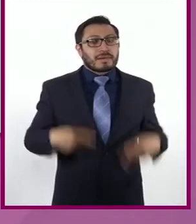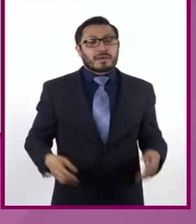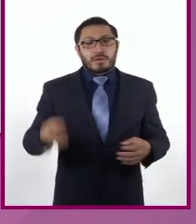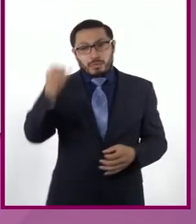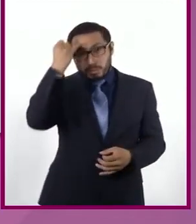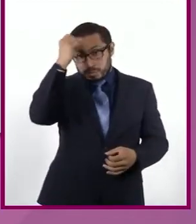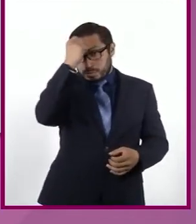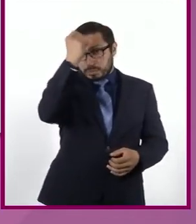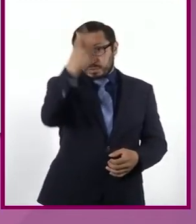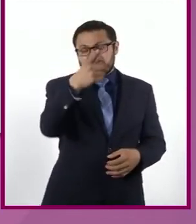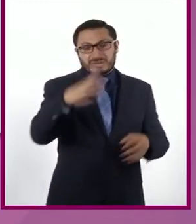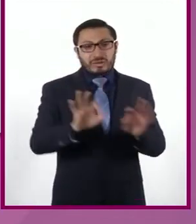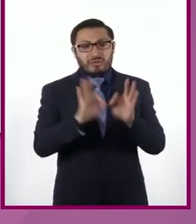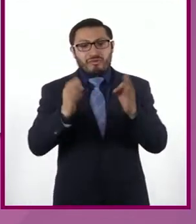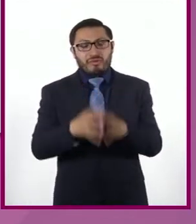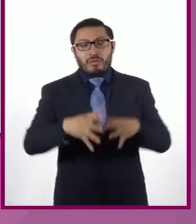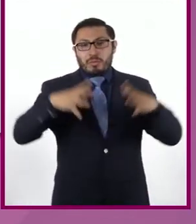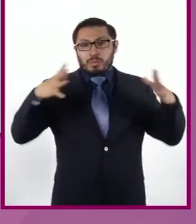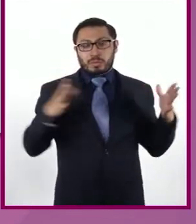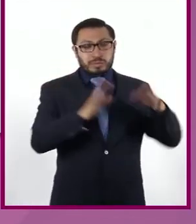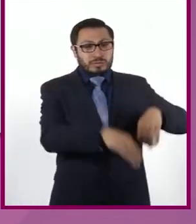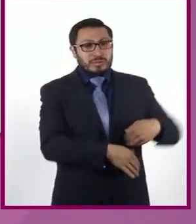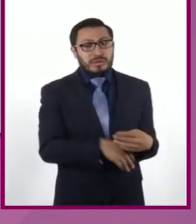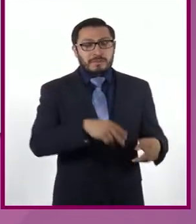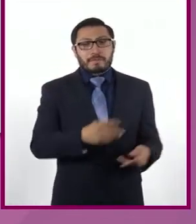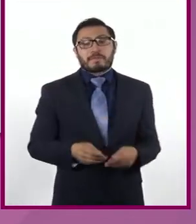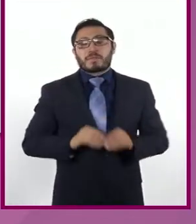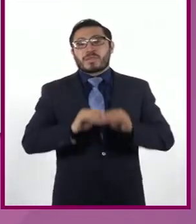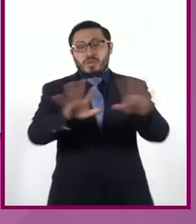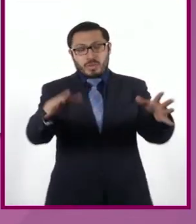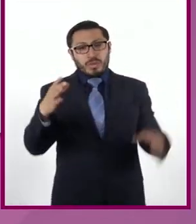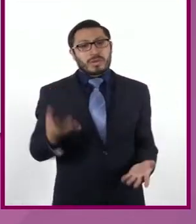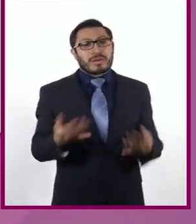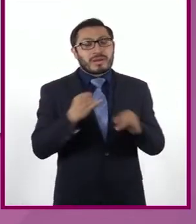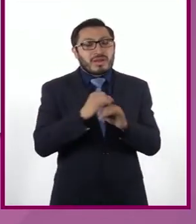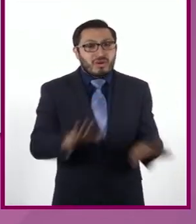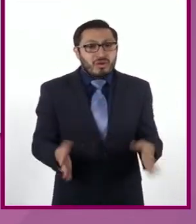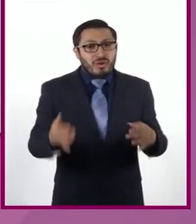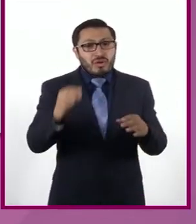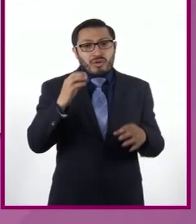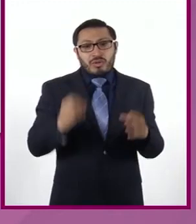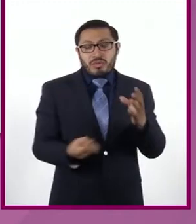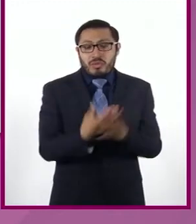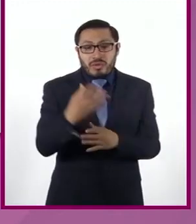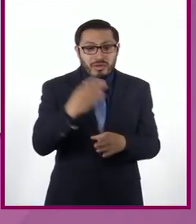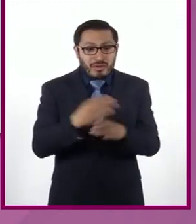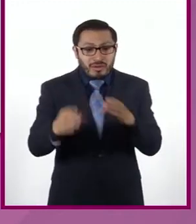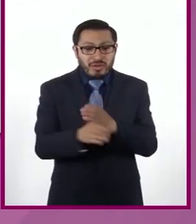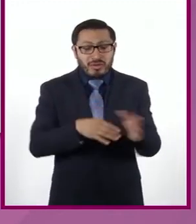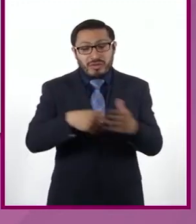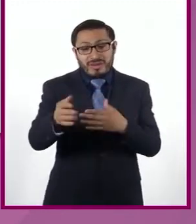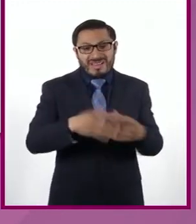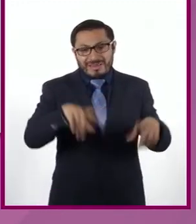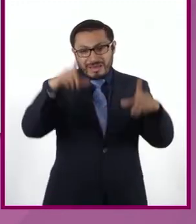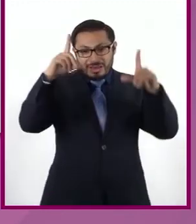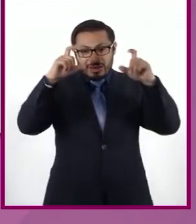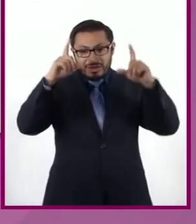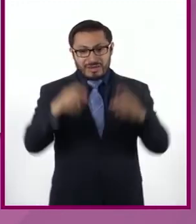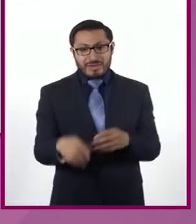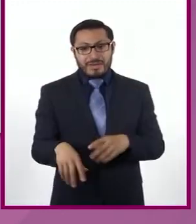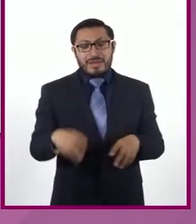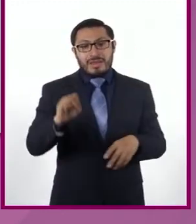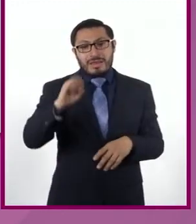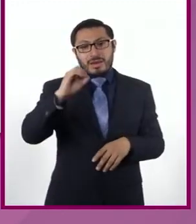grandes almacenes, la publicidad e innovaciones y descubrimientos técnicos como la fotografía, la fabricación de sosa,